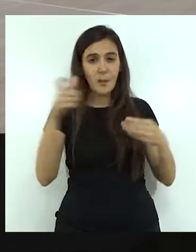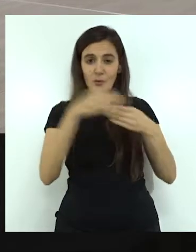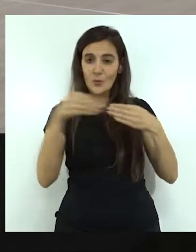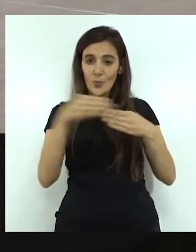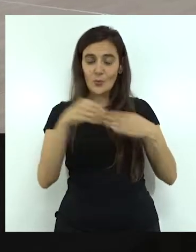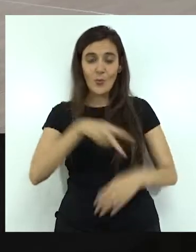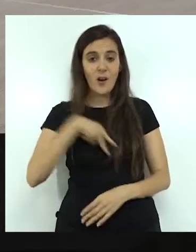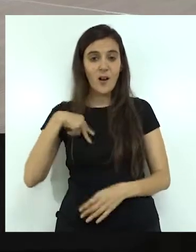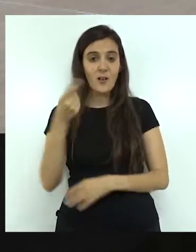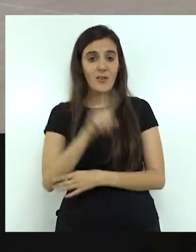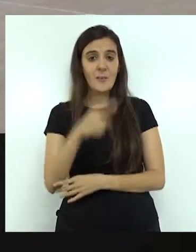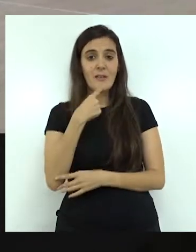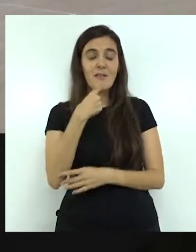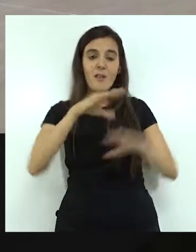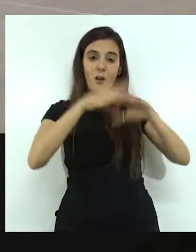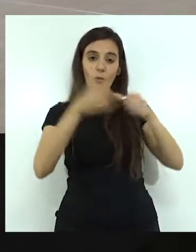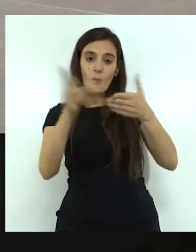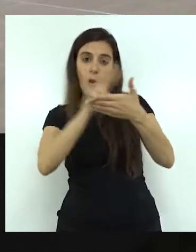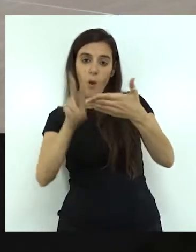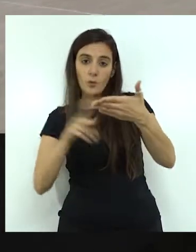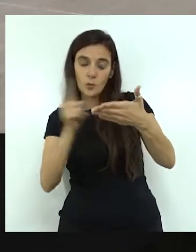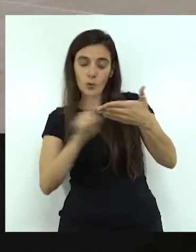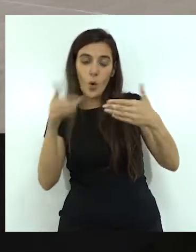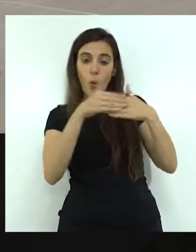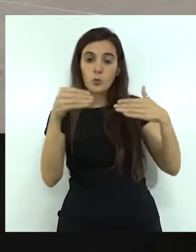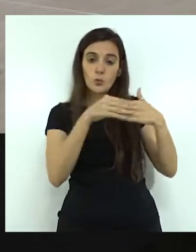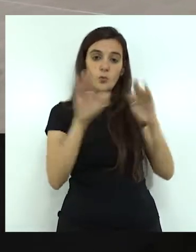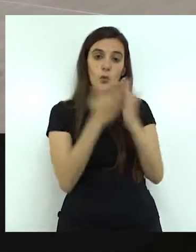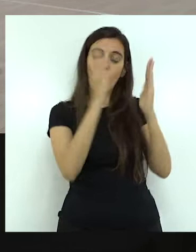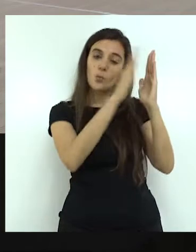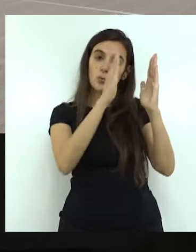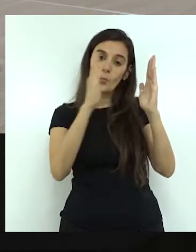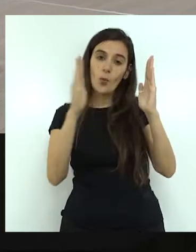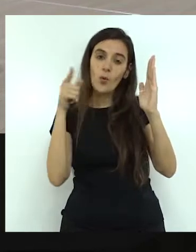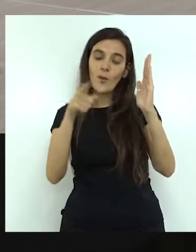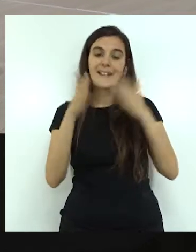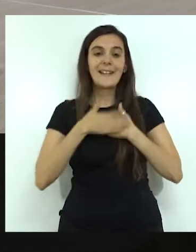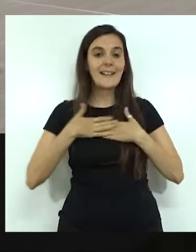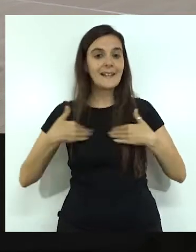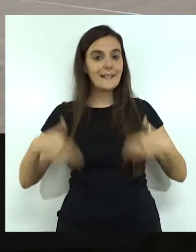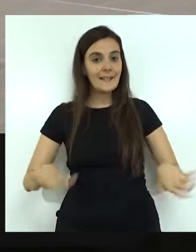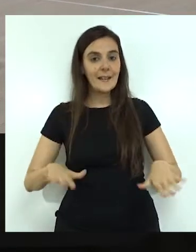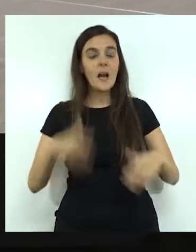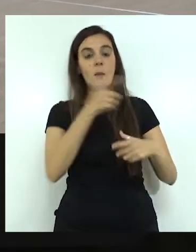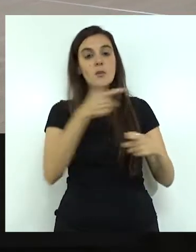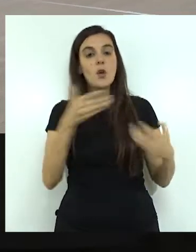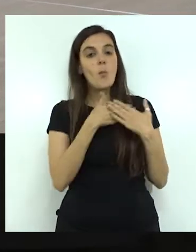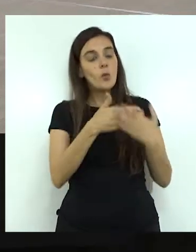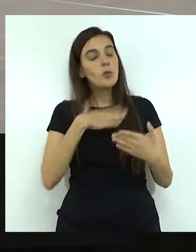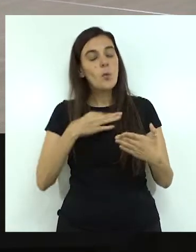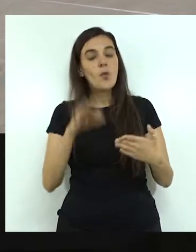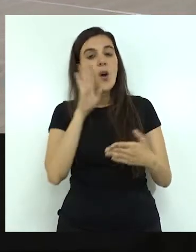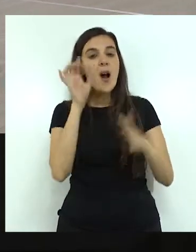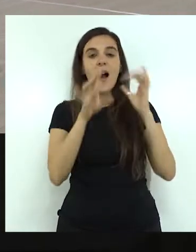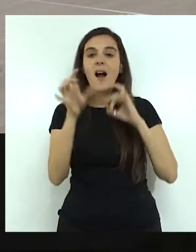no decían de grupos de lectura que usuarios de la biblioteca que quieran hacerse voluntarios de esta actividad pueden